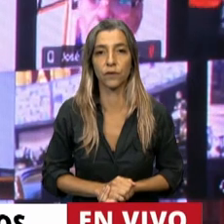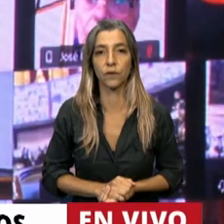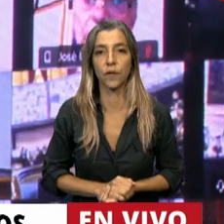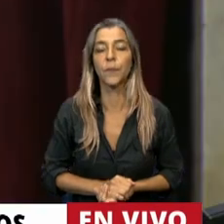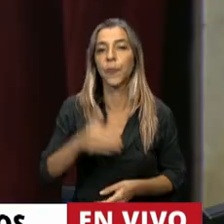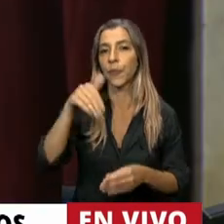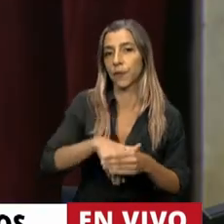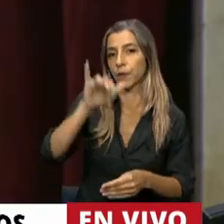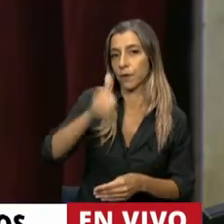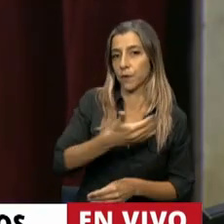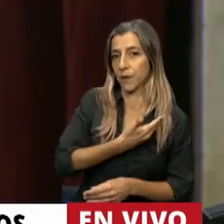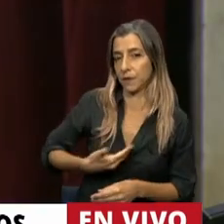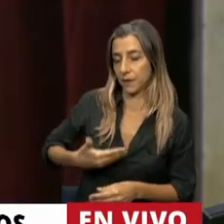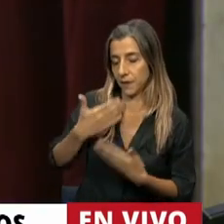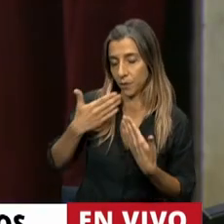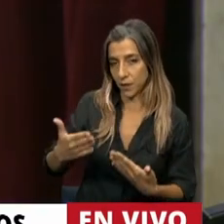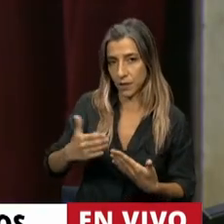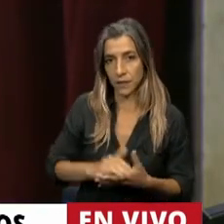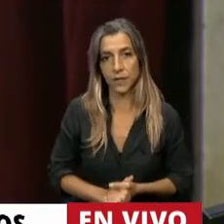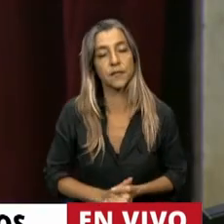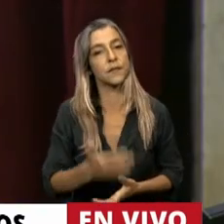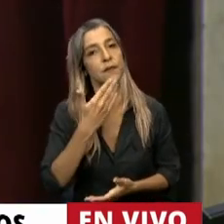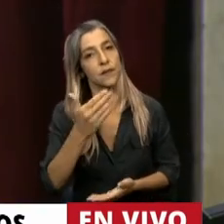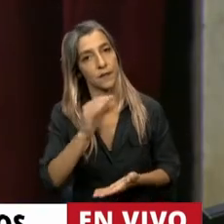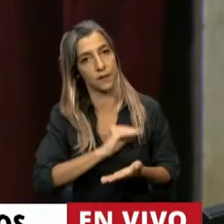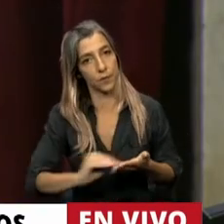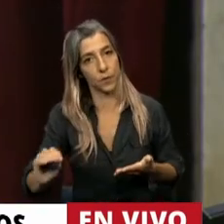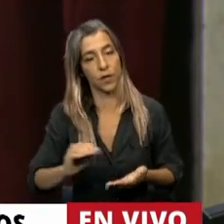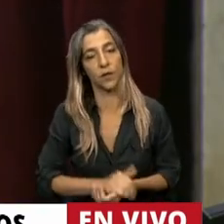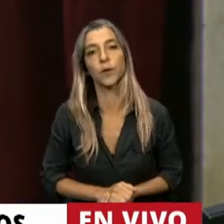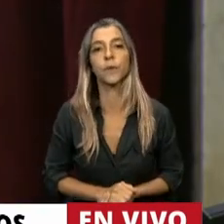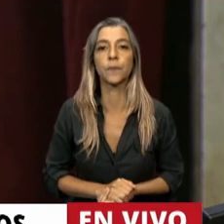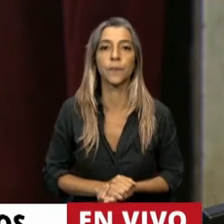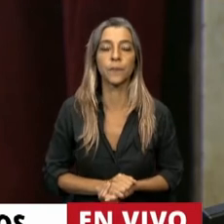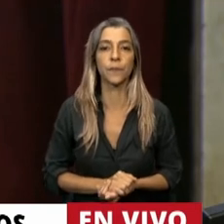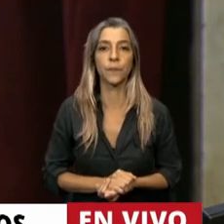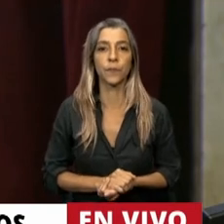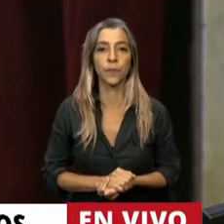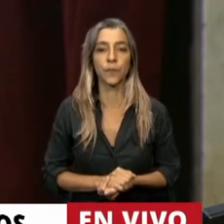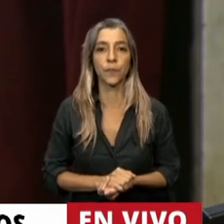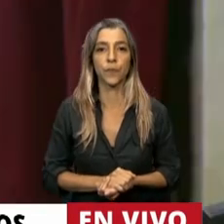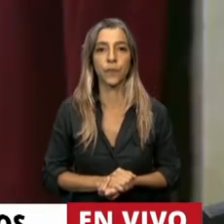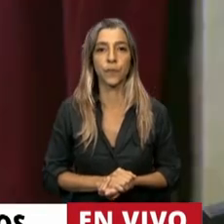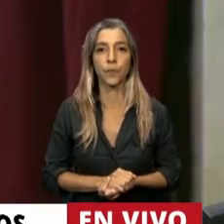afirmativo presidente muchas gracias gracias diputado no